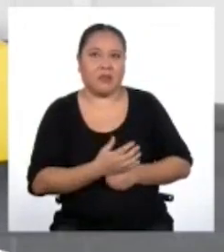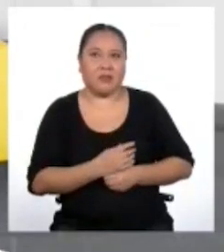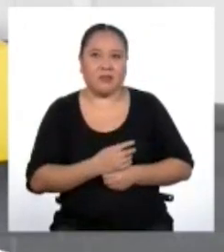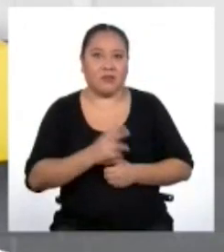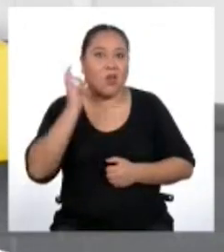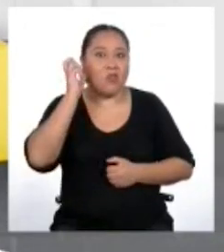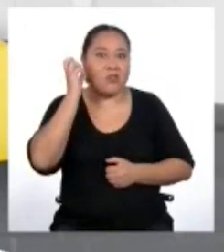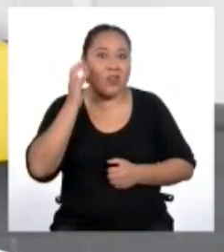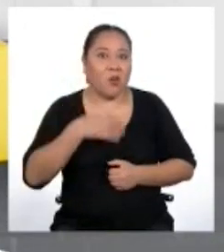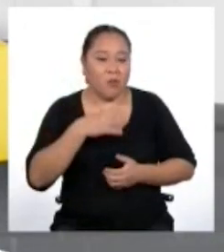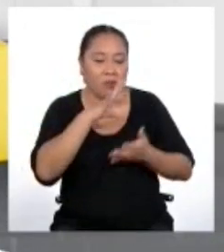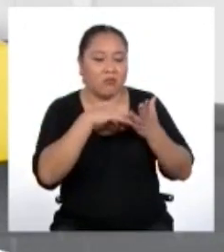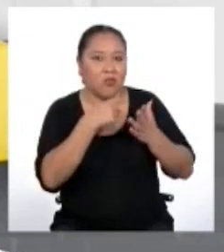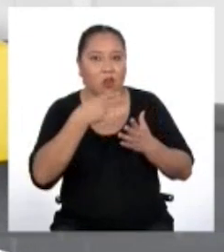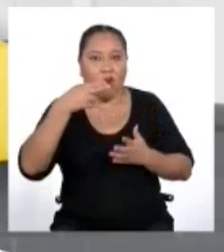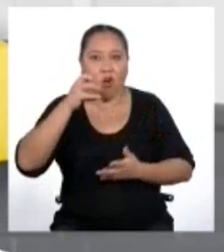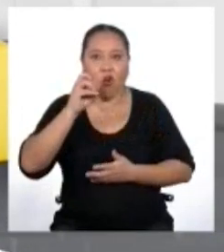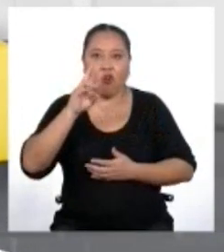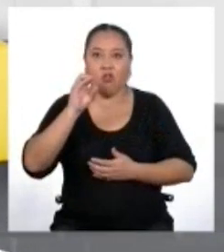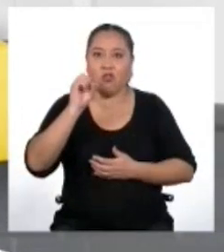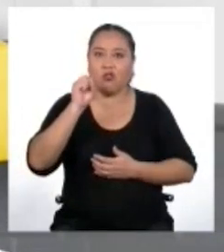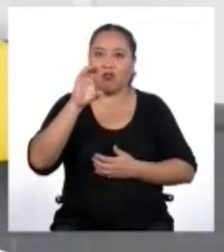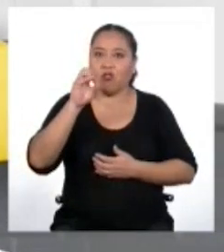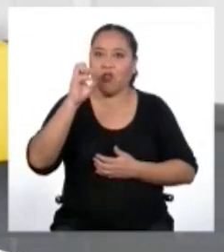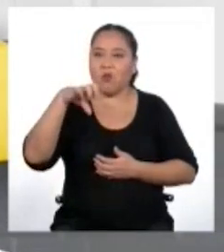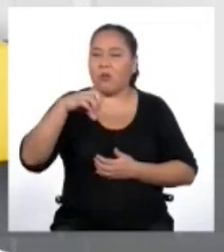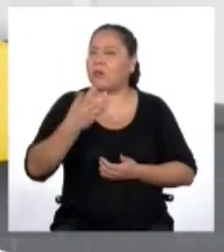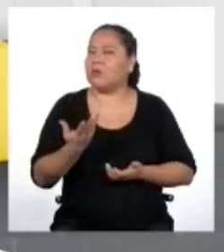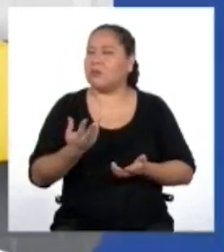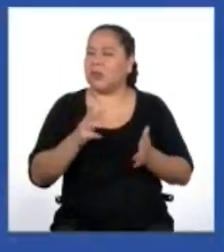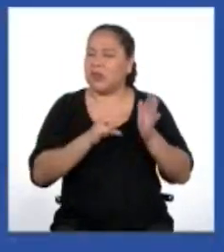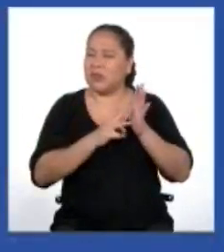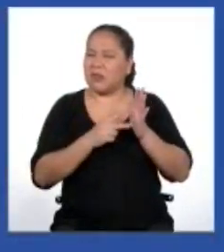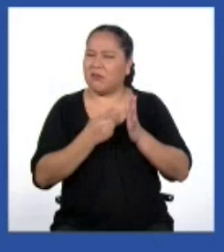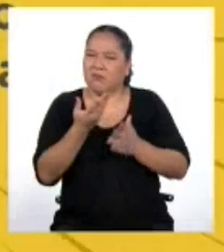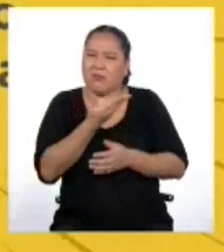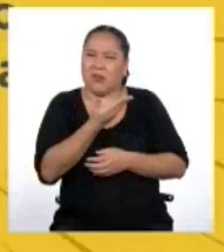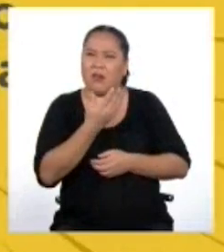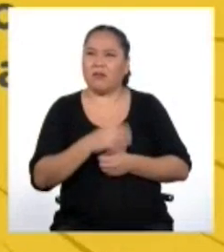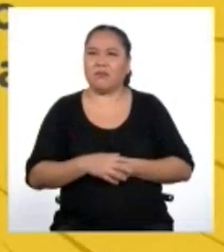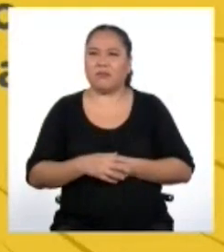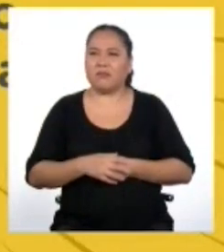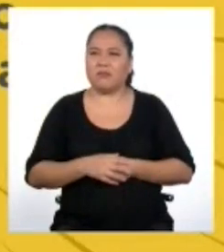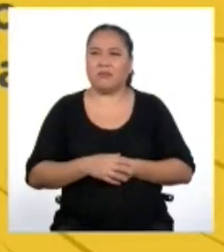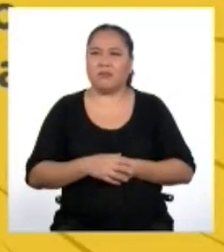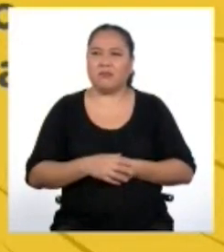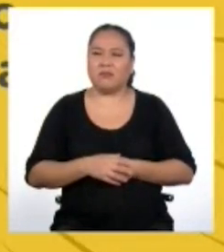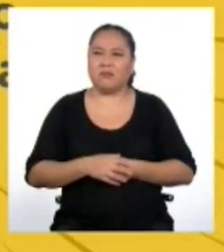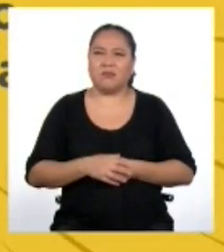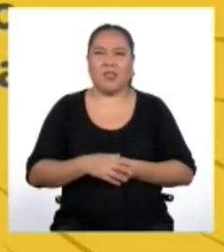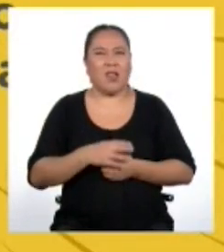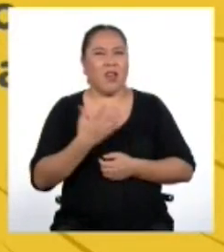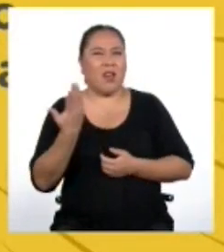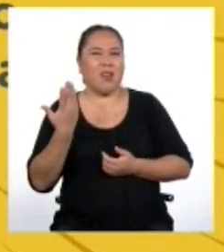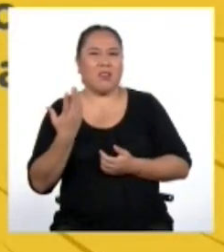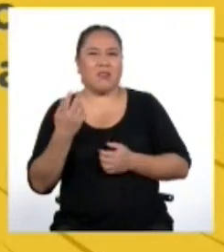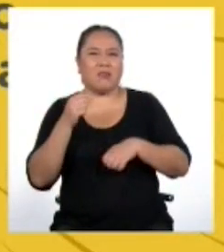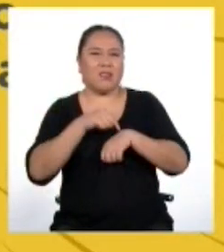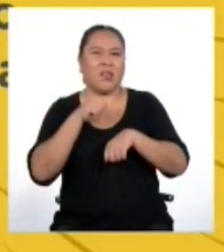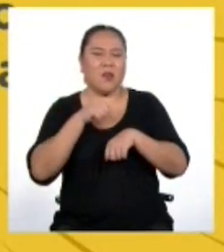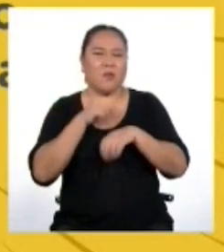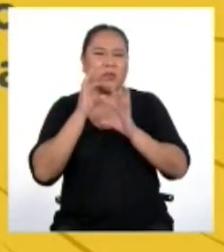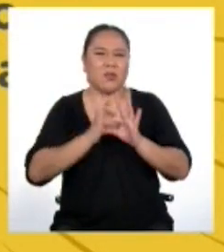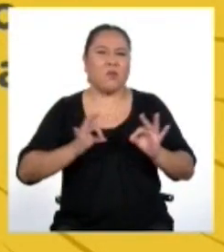¿Escucharon mi horóscopo? Me pregunto, ¿qué habrá querido decirme? Existen momentos clave en la